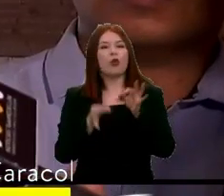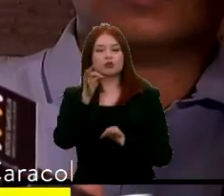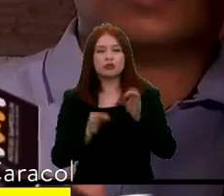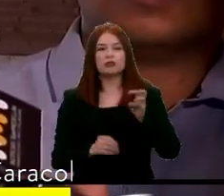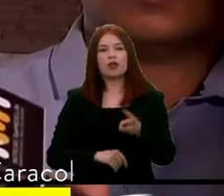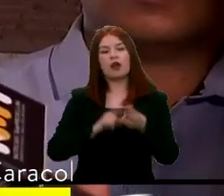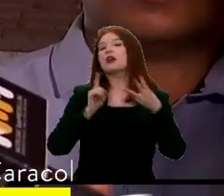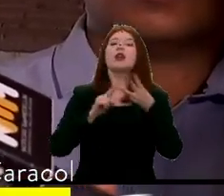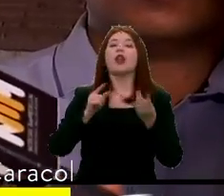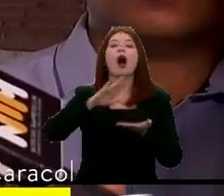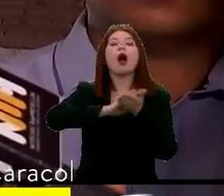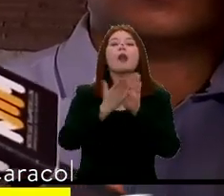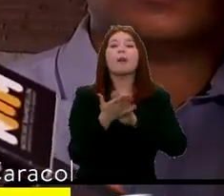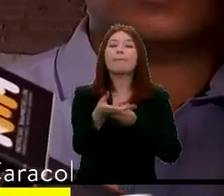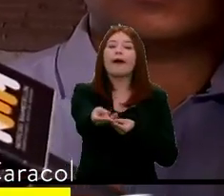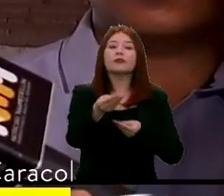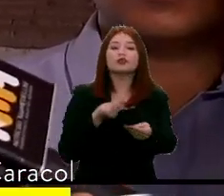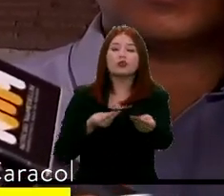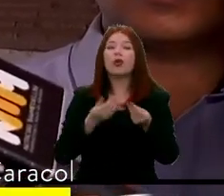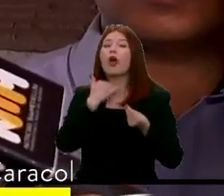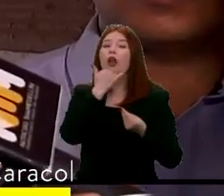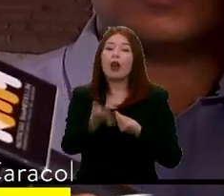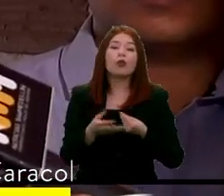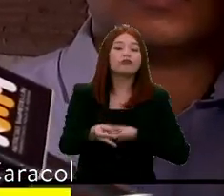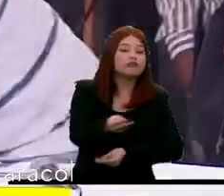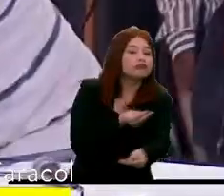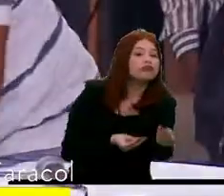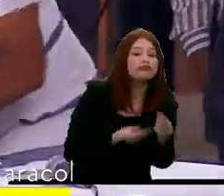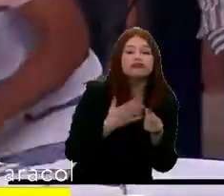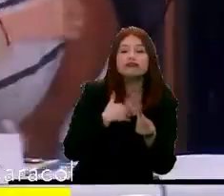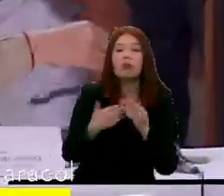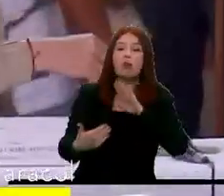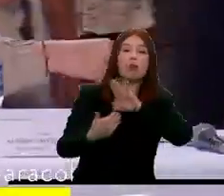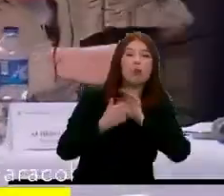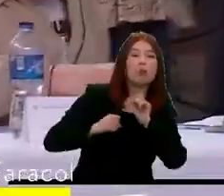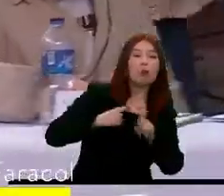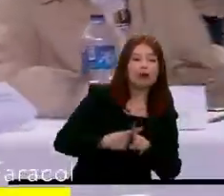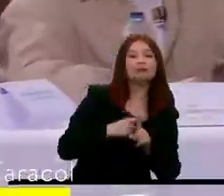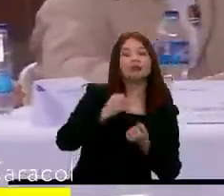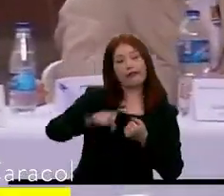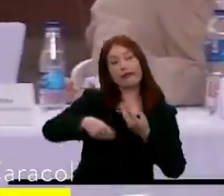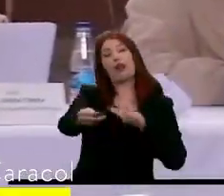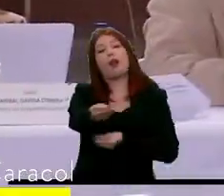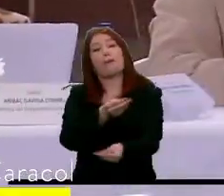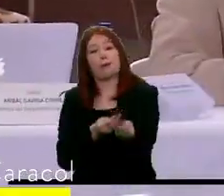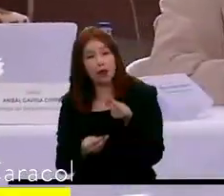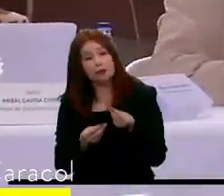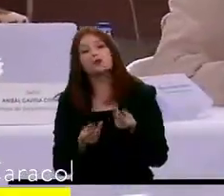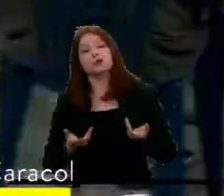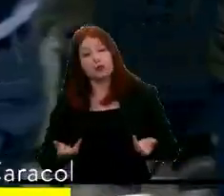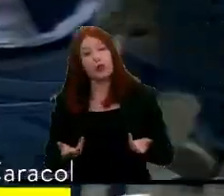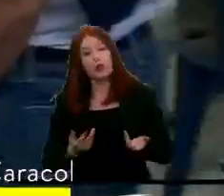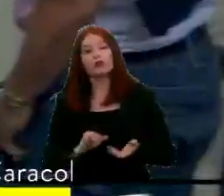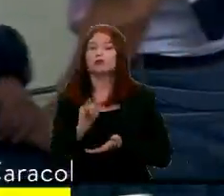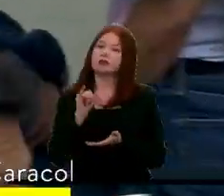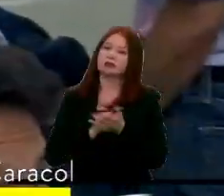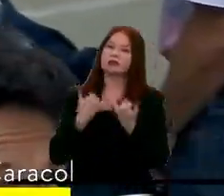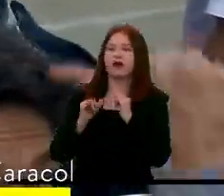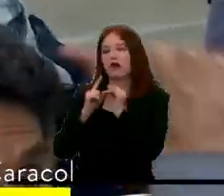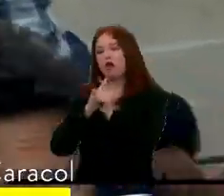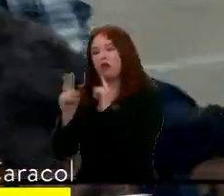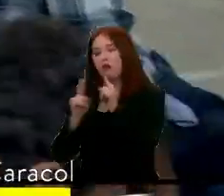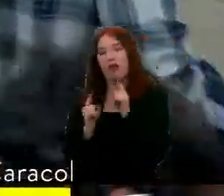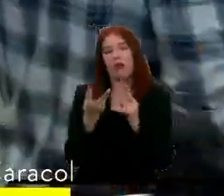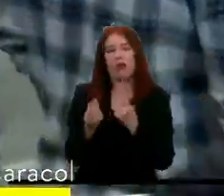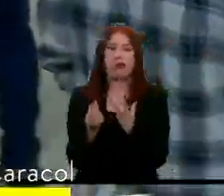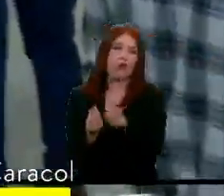las reconstrucciones territoriales, urbanas y rurales. Y anunció que el proceso de diálogo con estas organizaciones no se hará desde